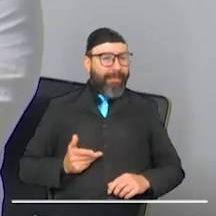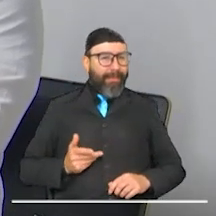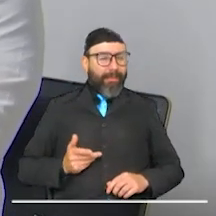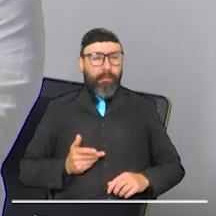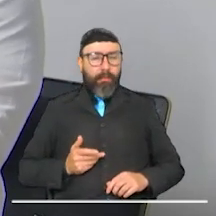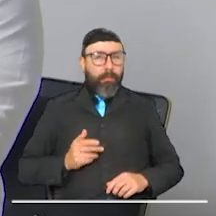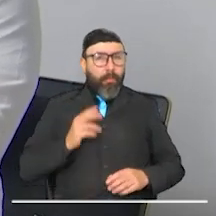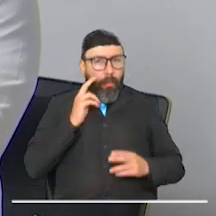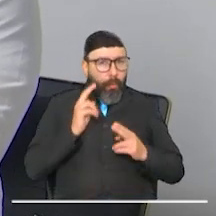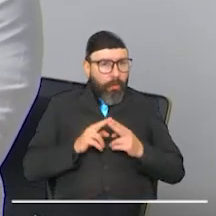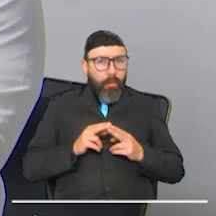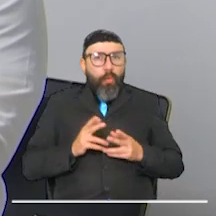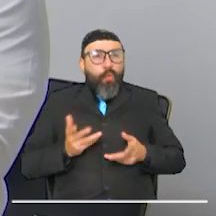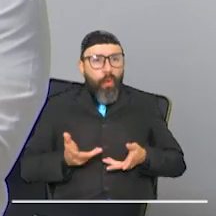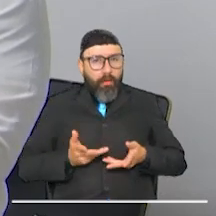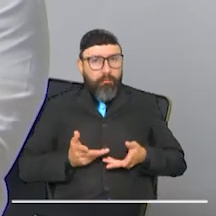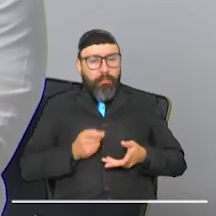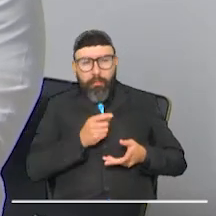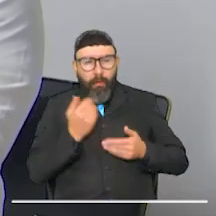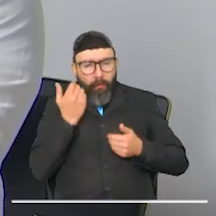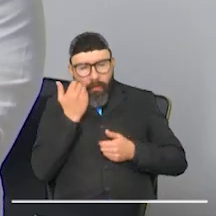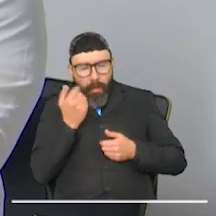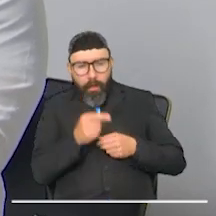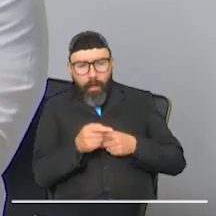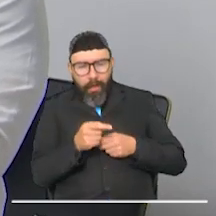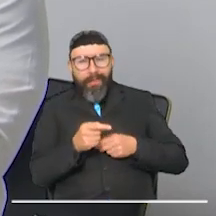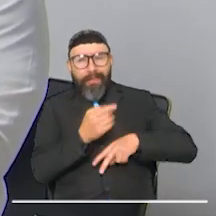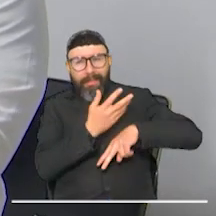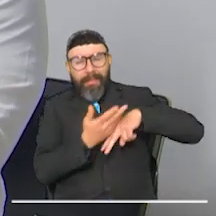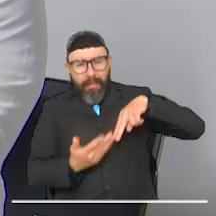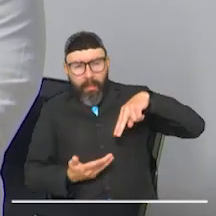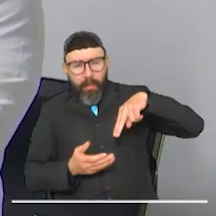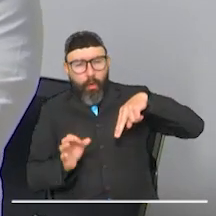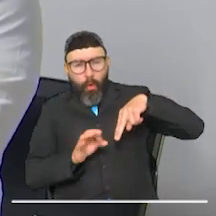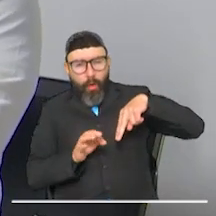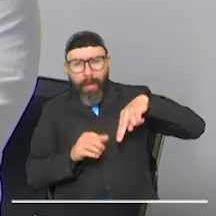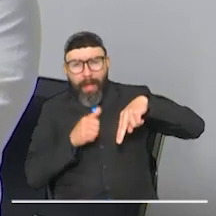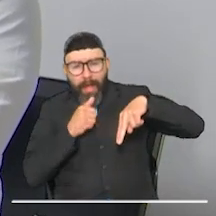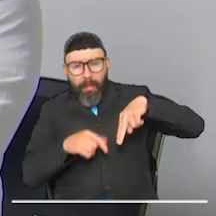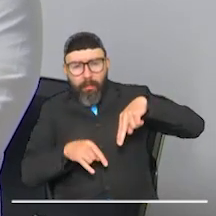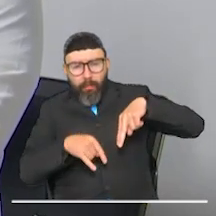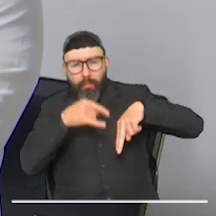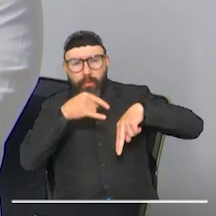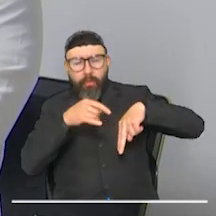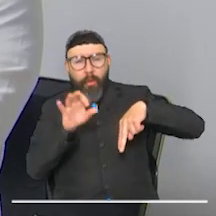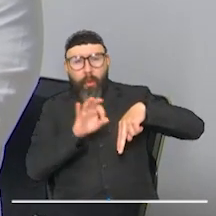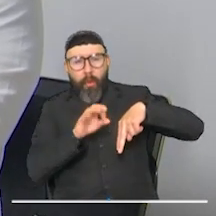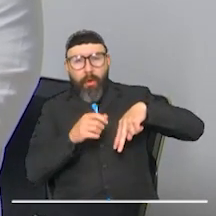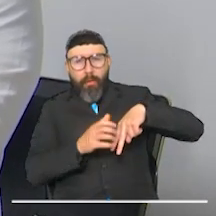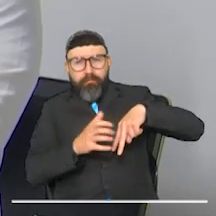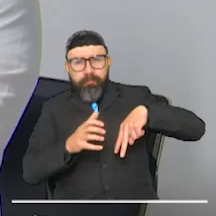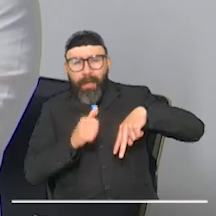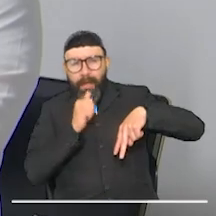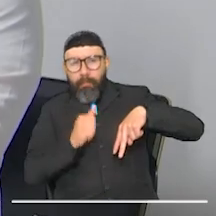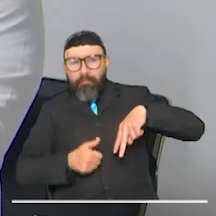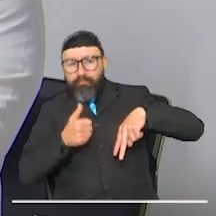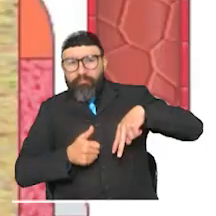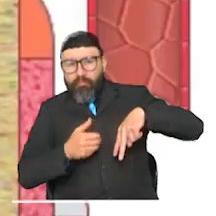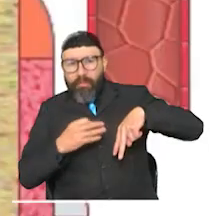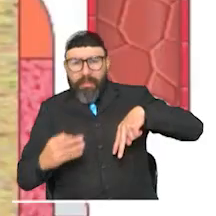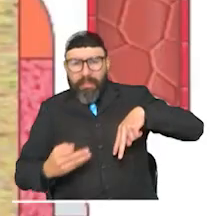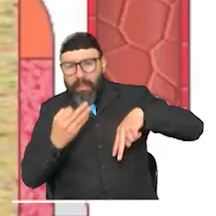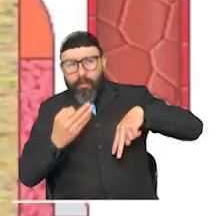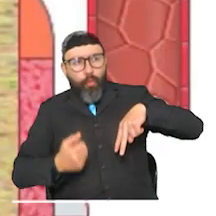moviendo si no estamos moviendo en una patología de origen arterial de origen venoso o de origen linfático clínicamente en ocasiones